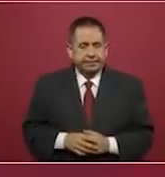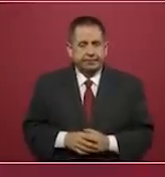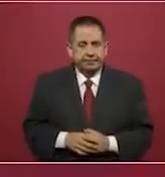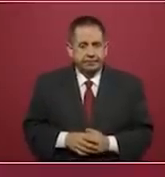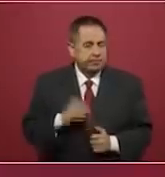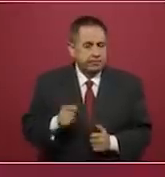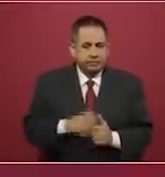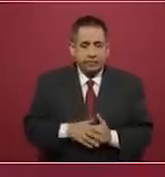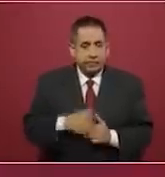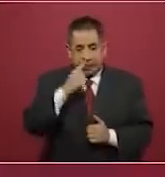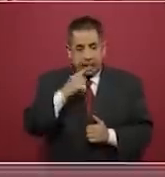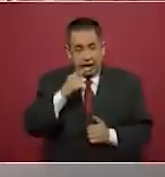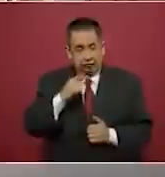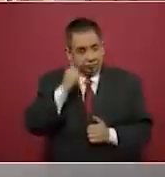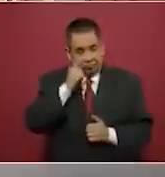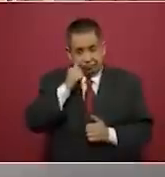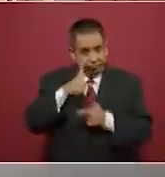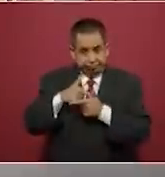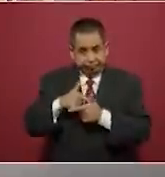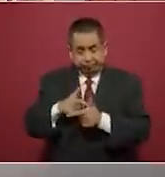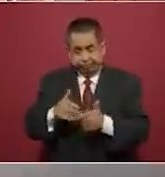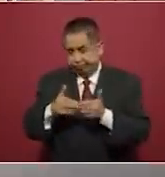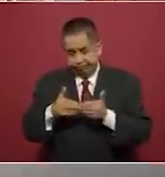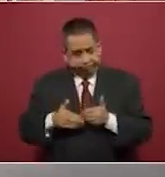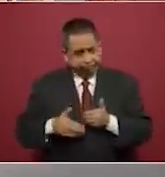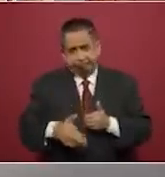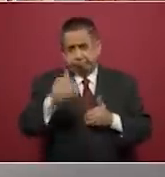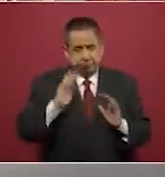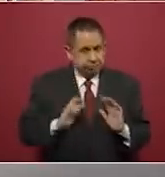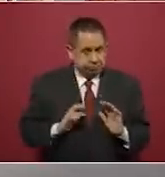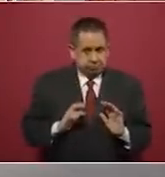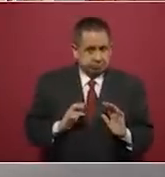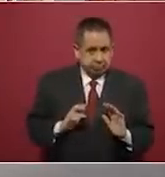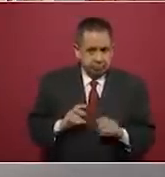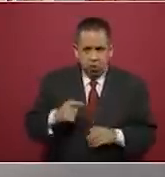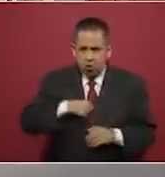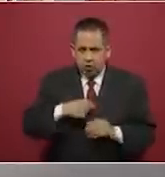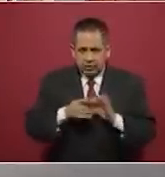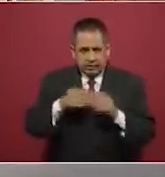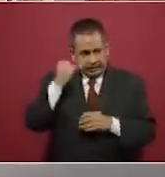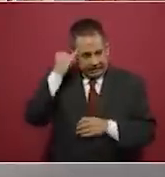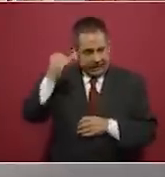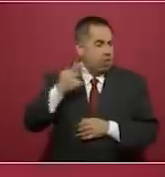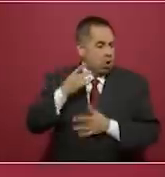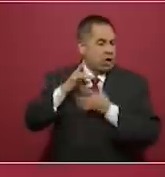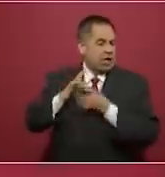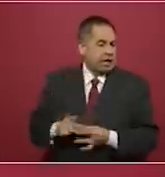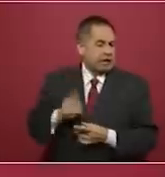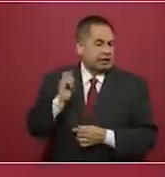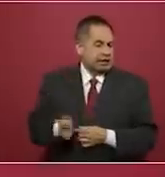va a ser permanente nosotros hemos definido como política